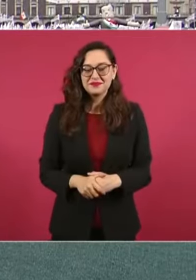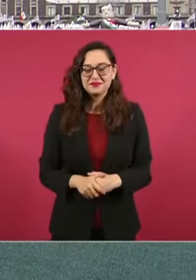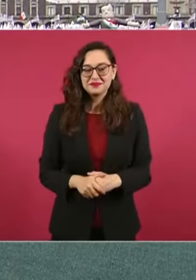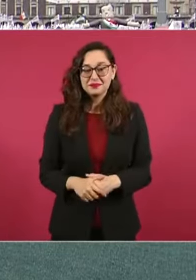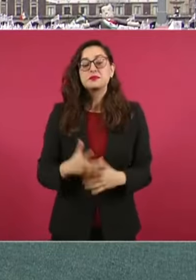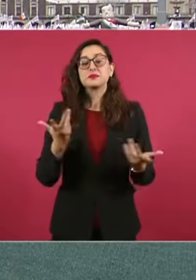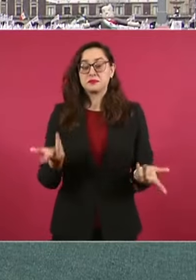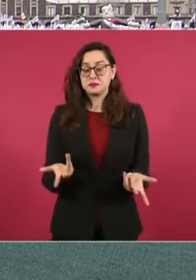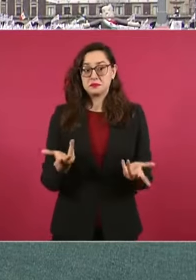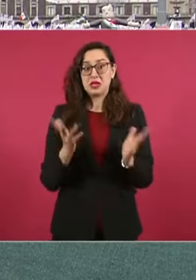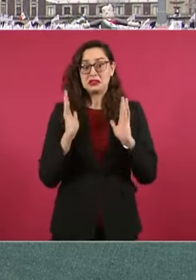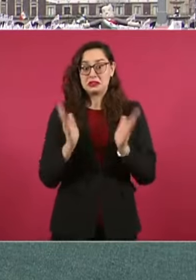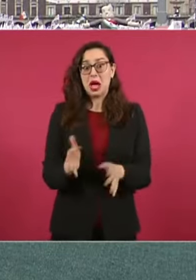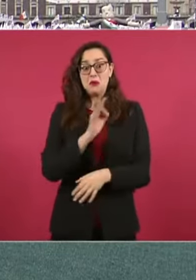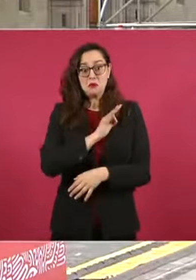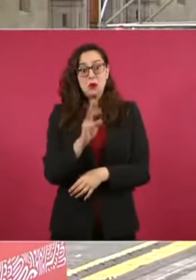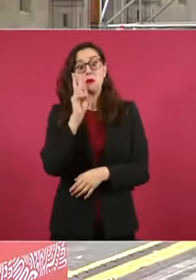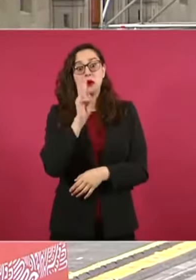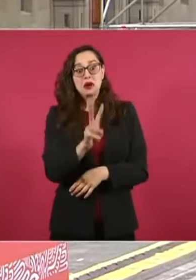Están funcionando